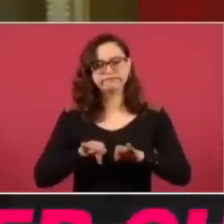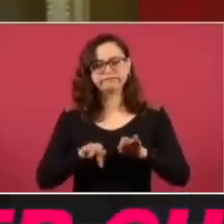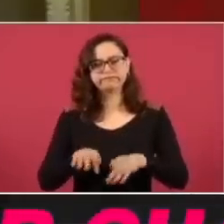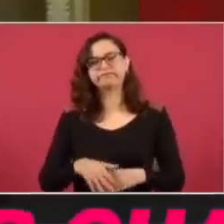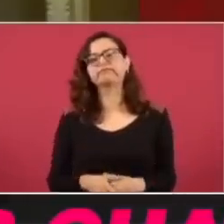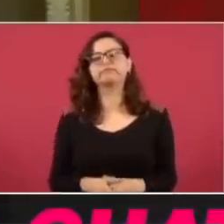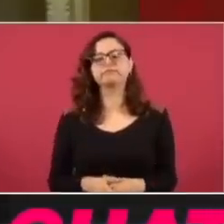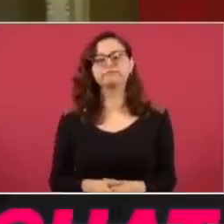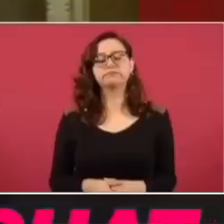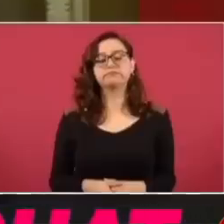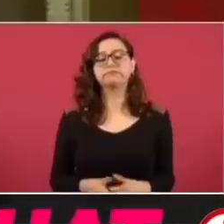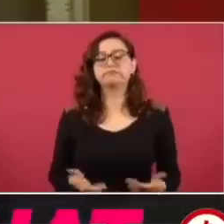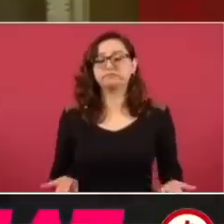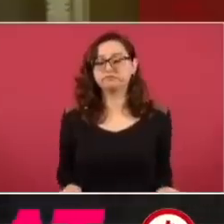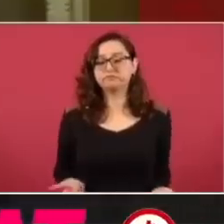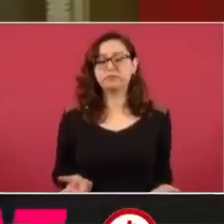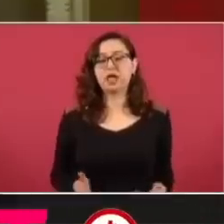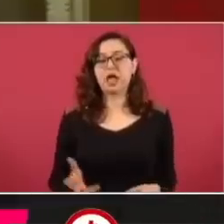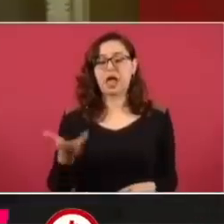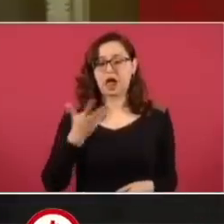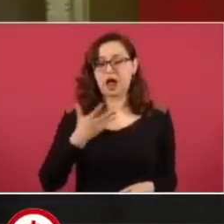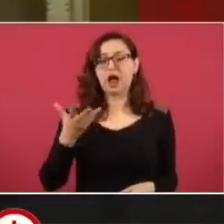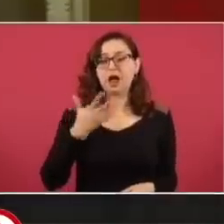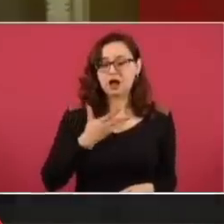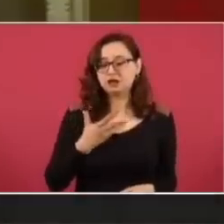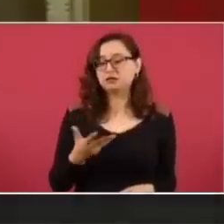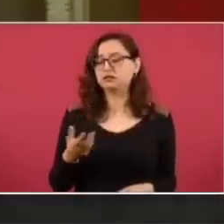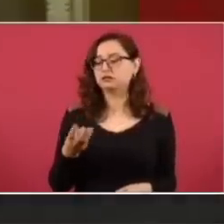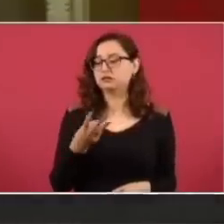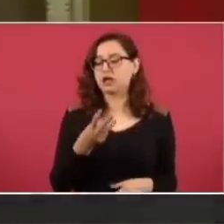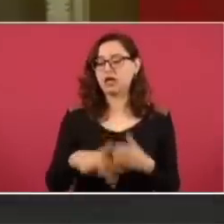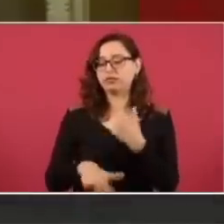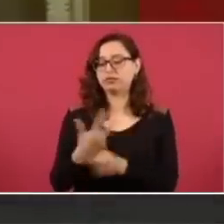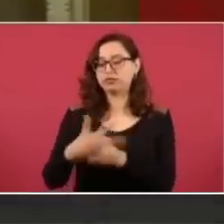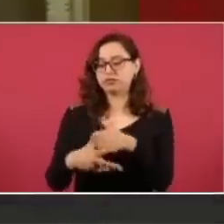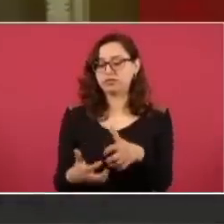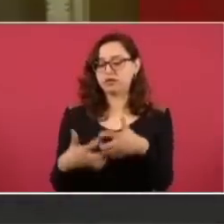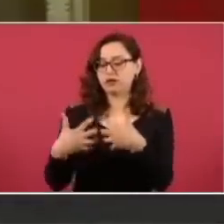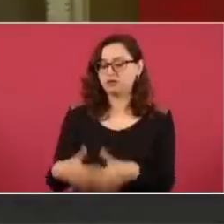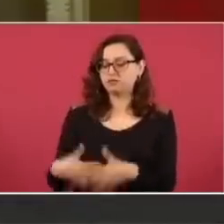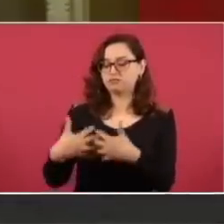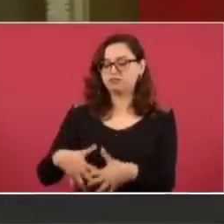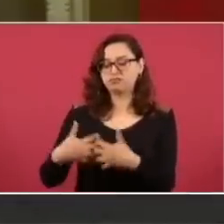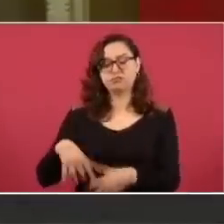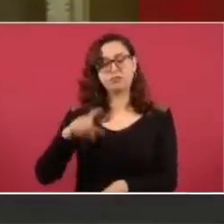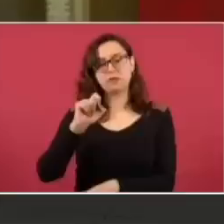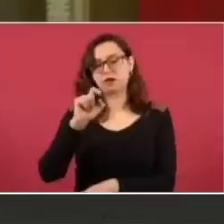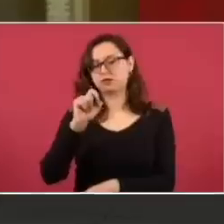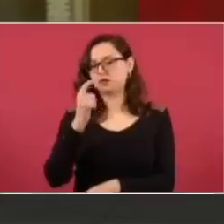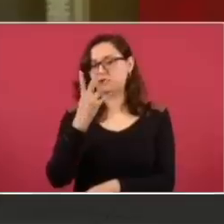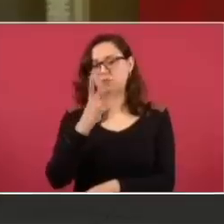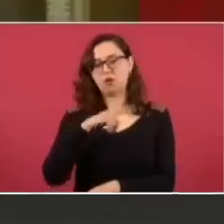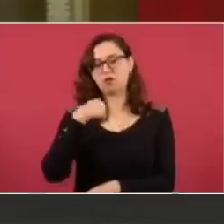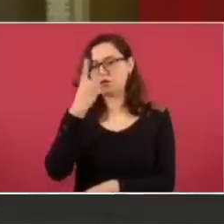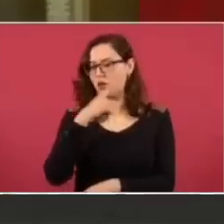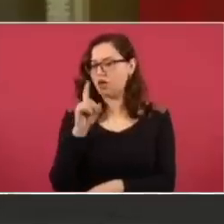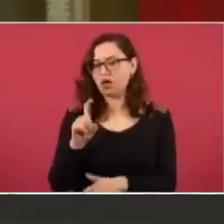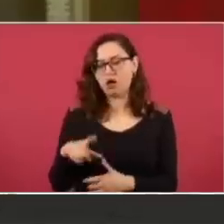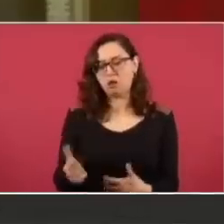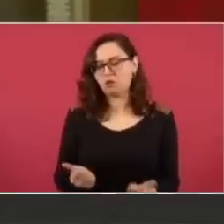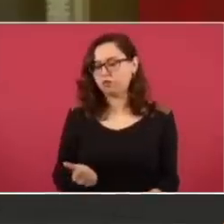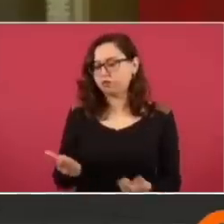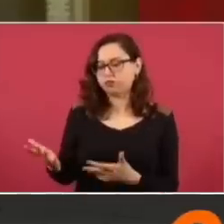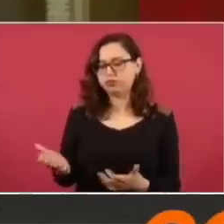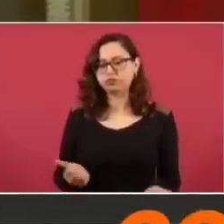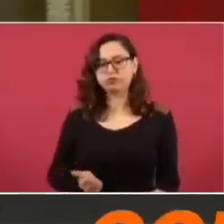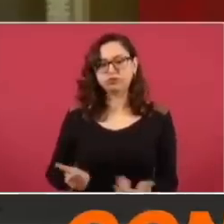13 bombas que están trabajando de una manera permanente las 24 horas. 6 de estas